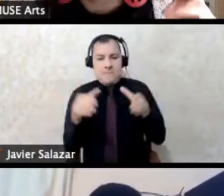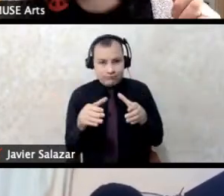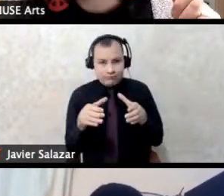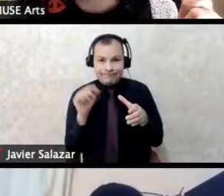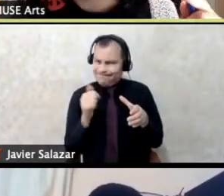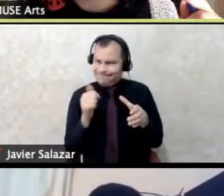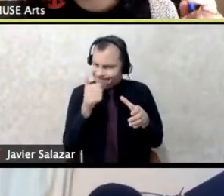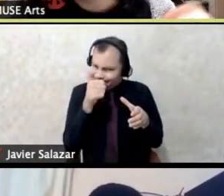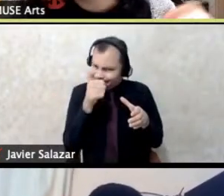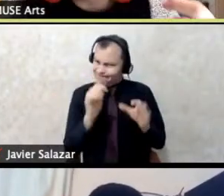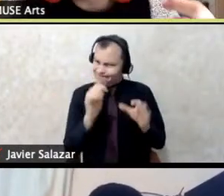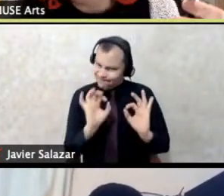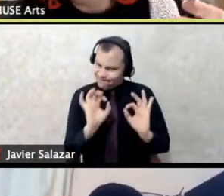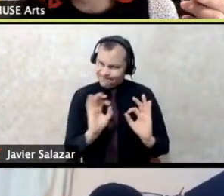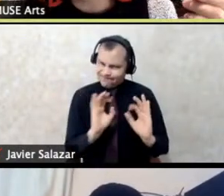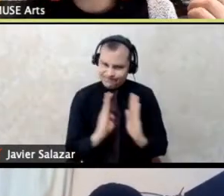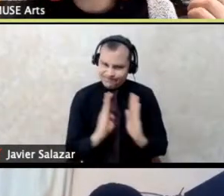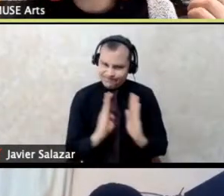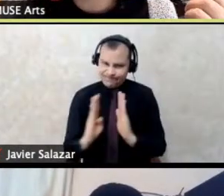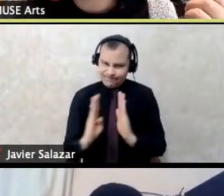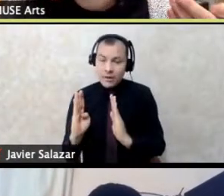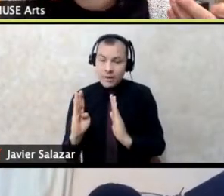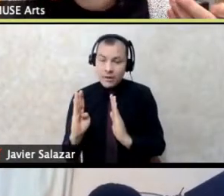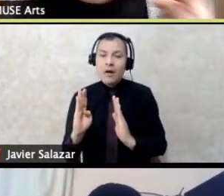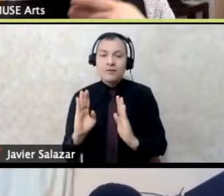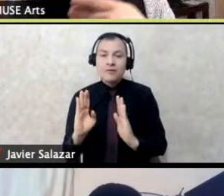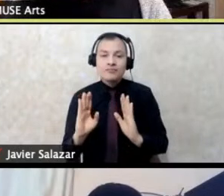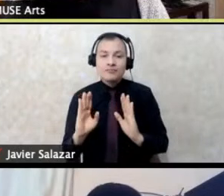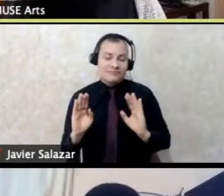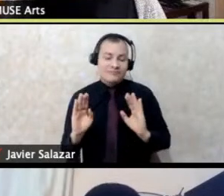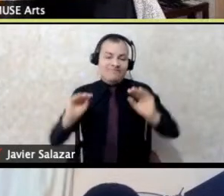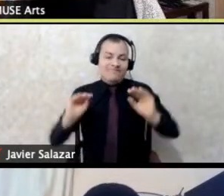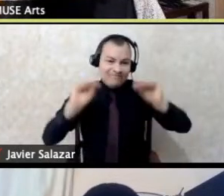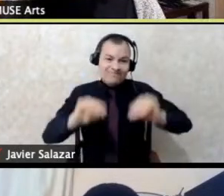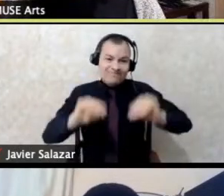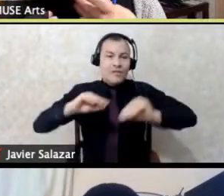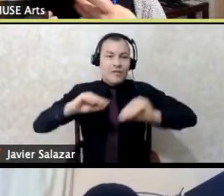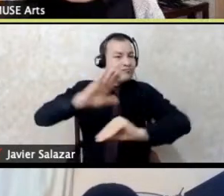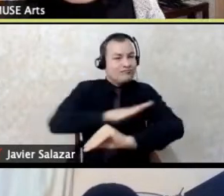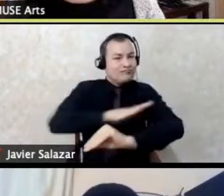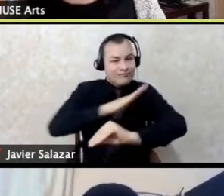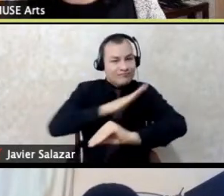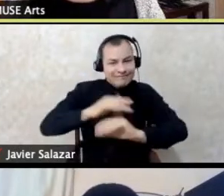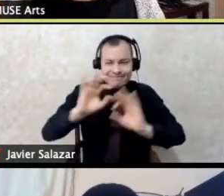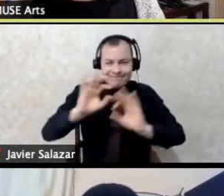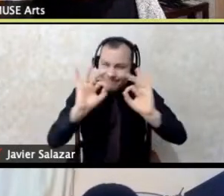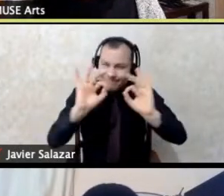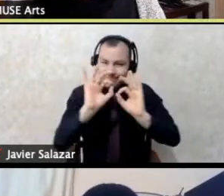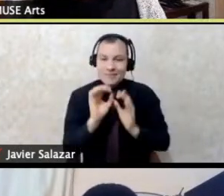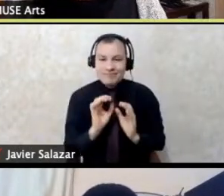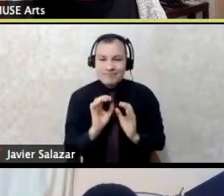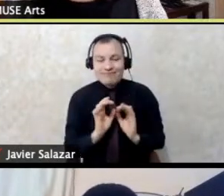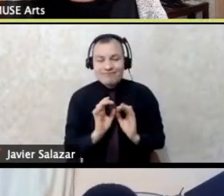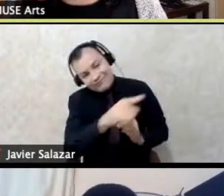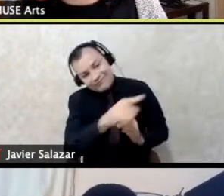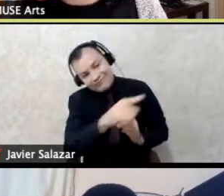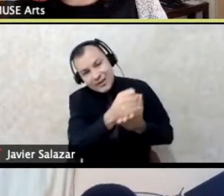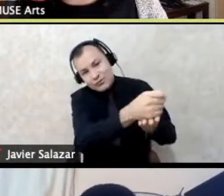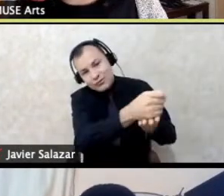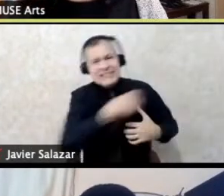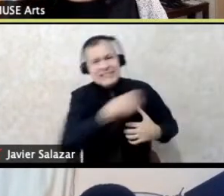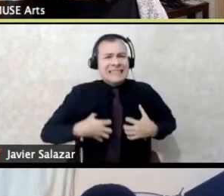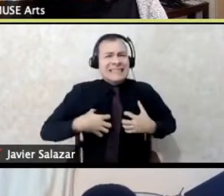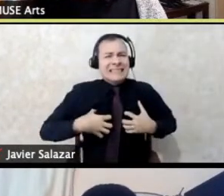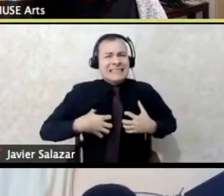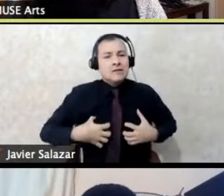as you can imagine, the community, the population is very afraid.